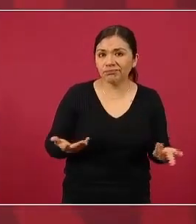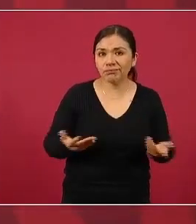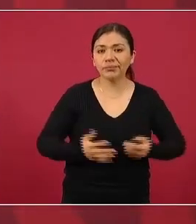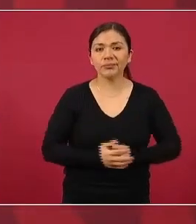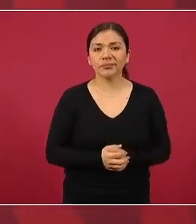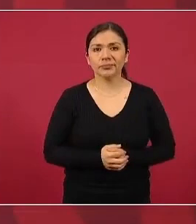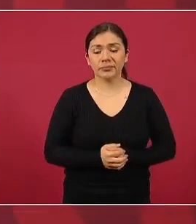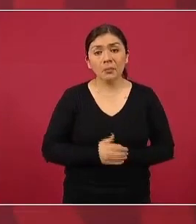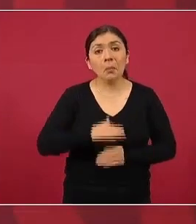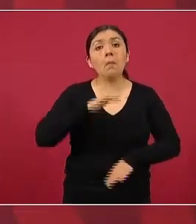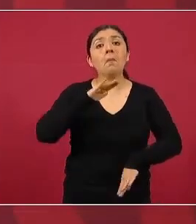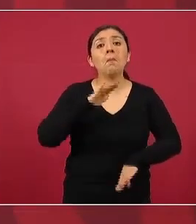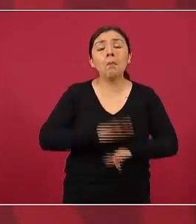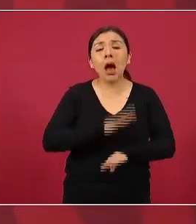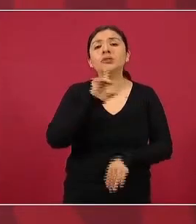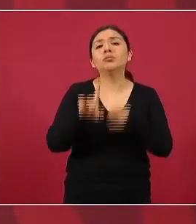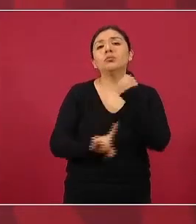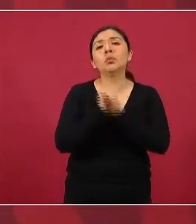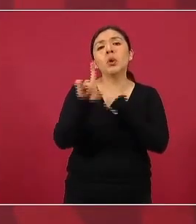que nos afectaron.